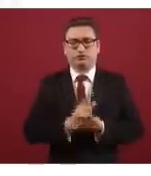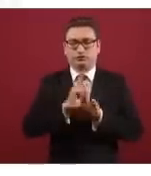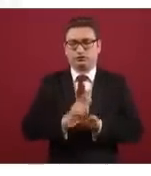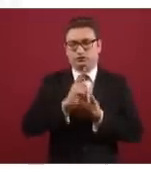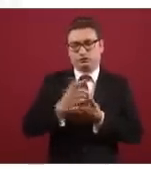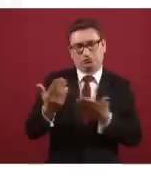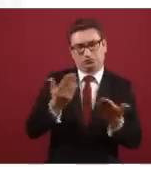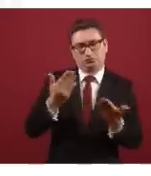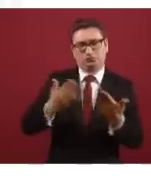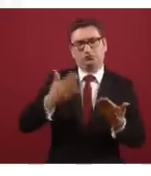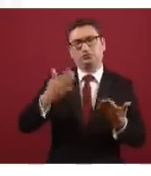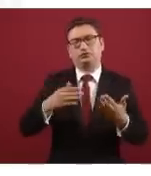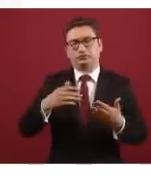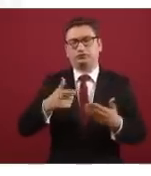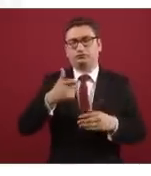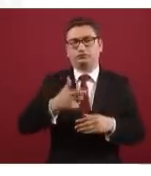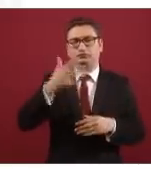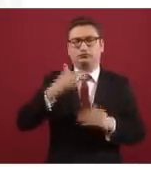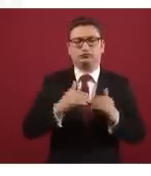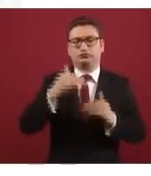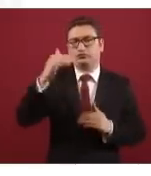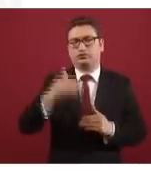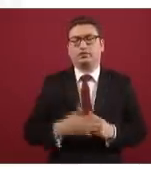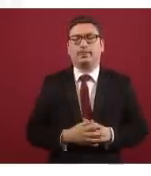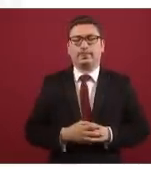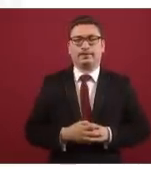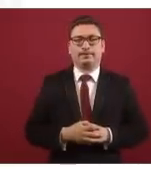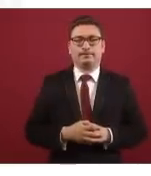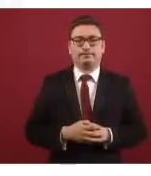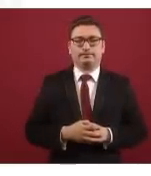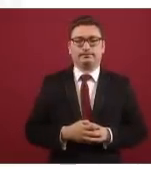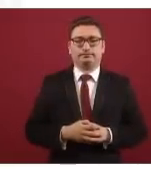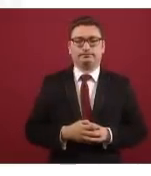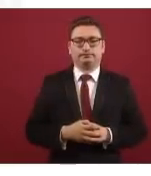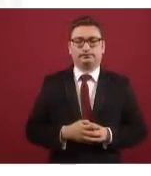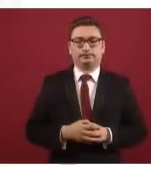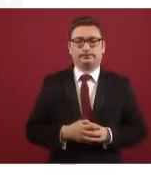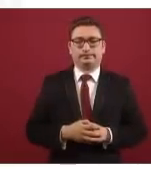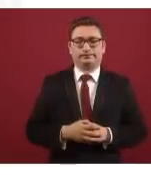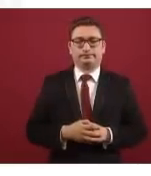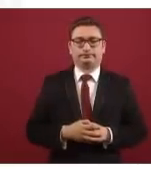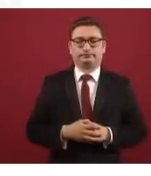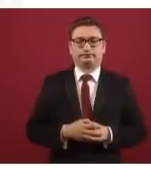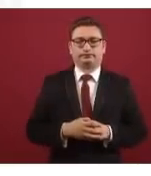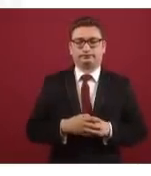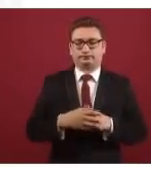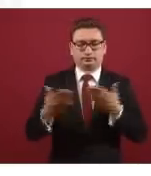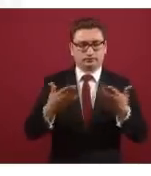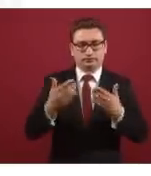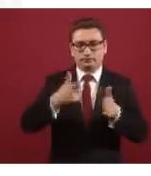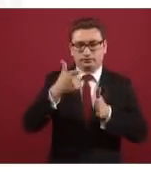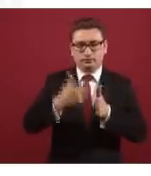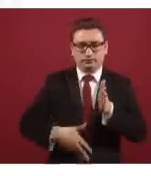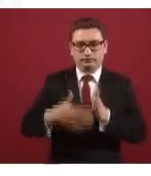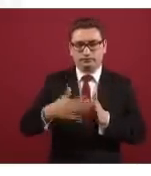habiendo un margen muy alto en este tipo de producto. Y el margen más bajo,